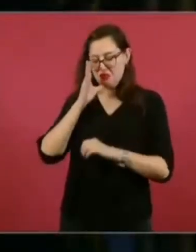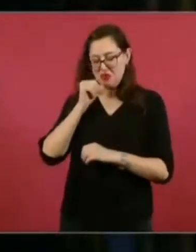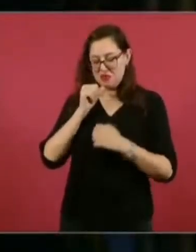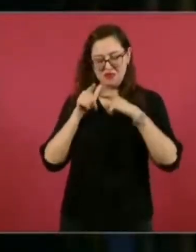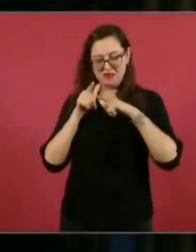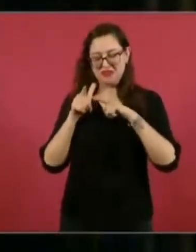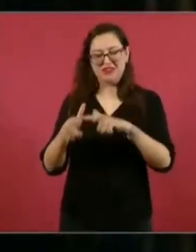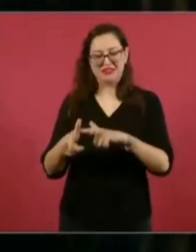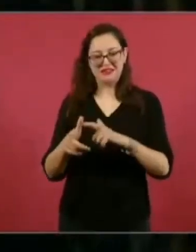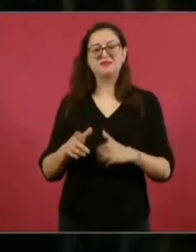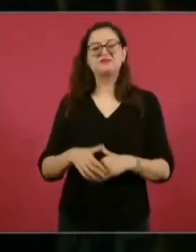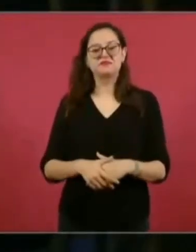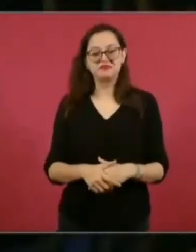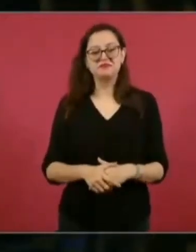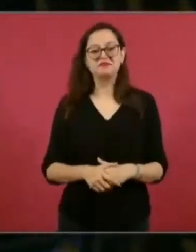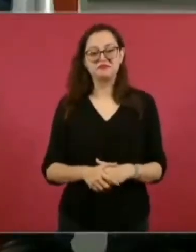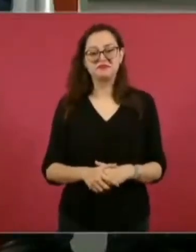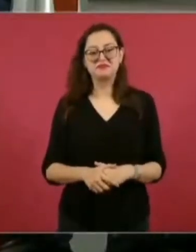Porque